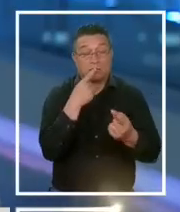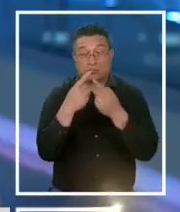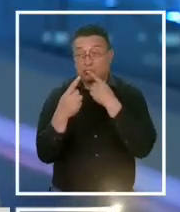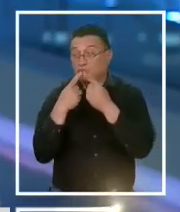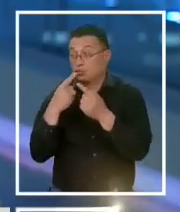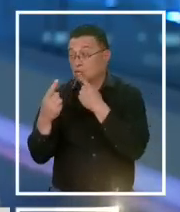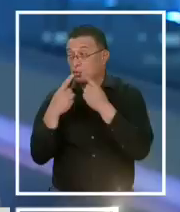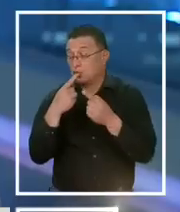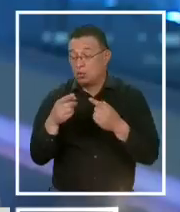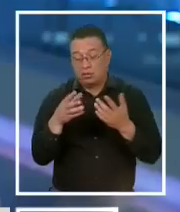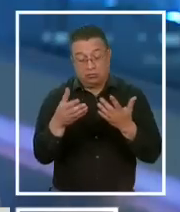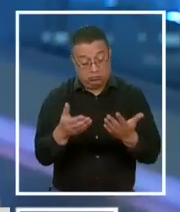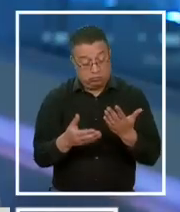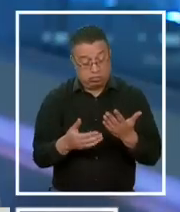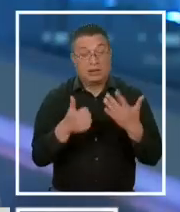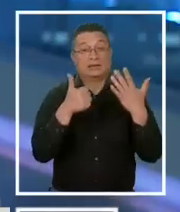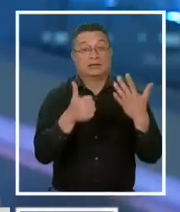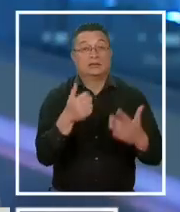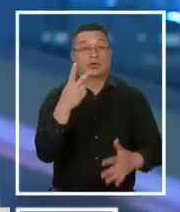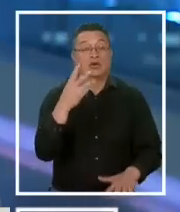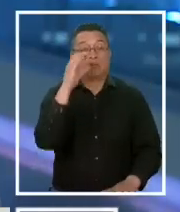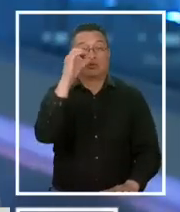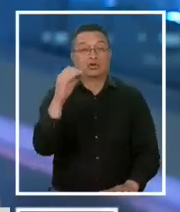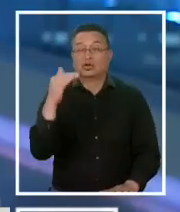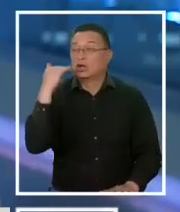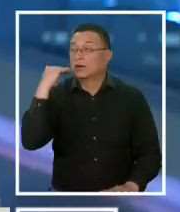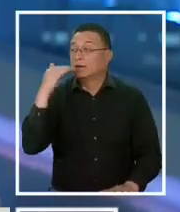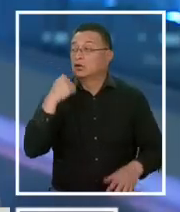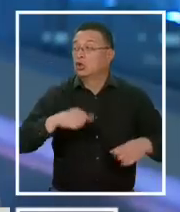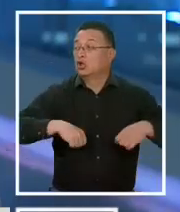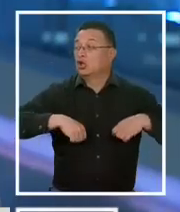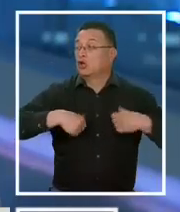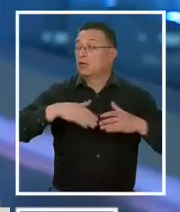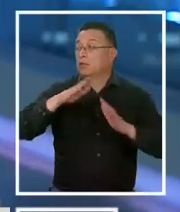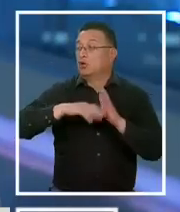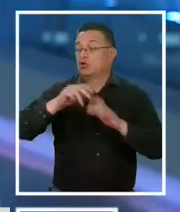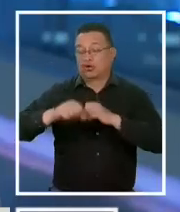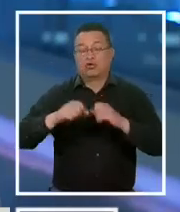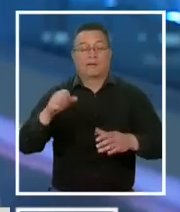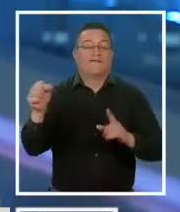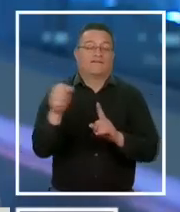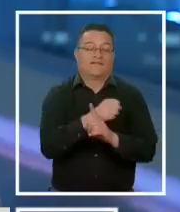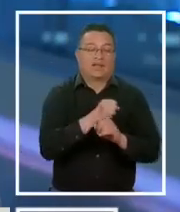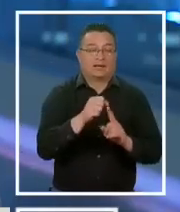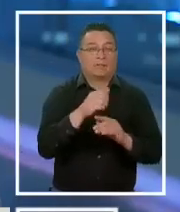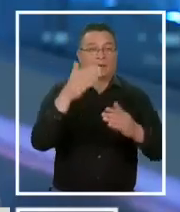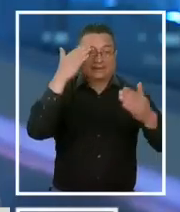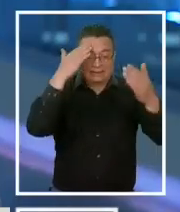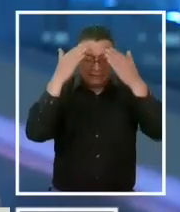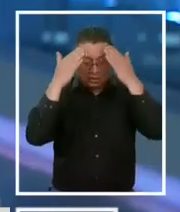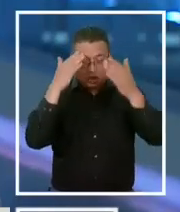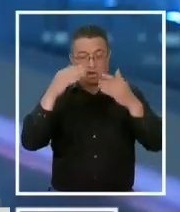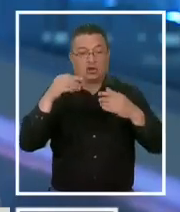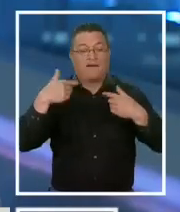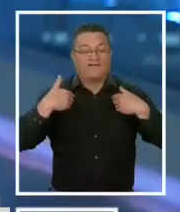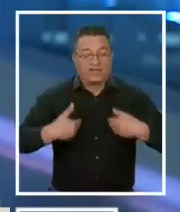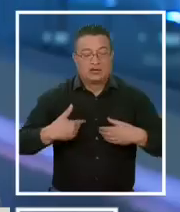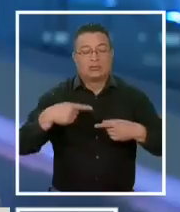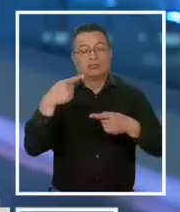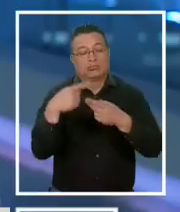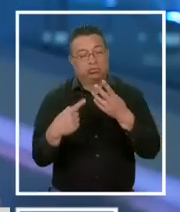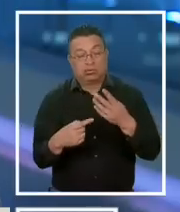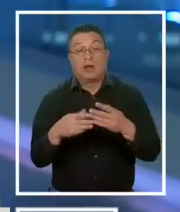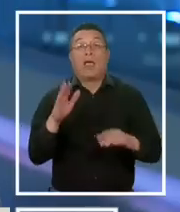en su momento reflejaba que un 62% de niños niñas y adolescentes había sido víctima de maltrato físico psicológico de ambos en nuestro país